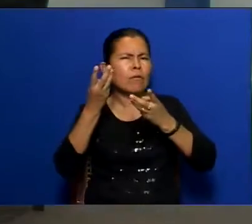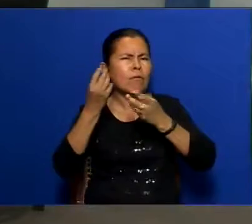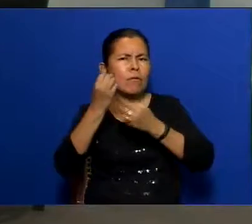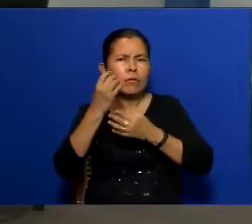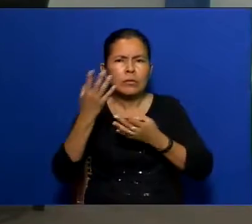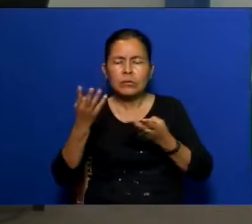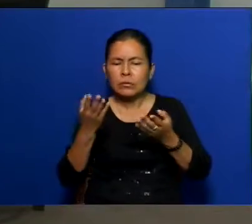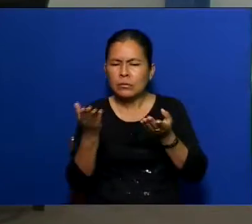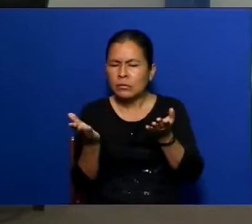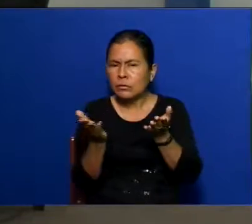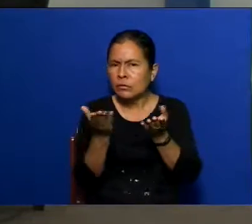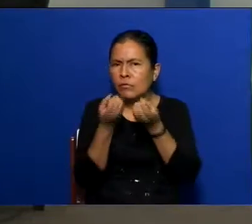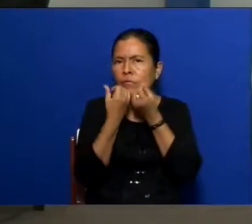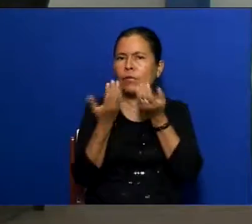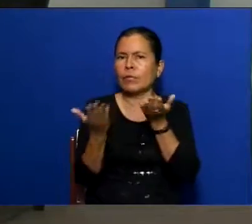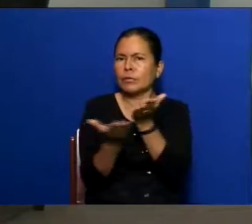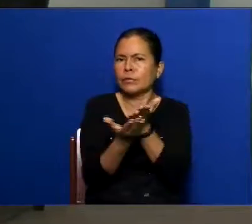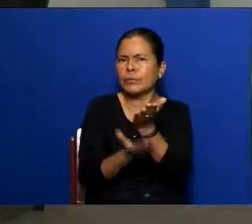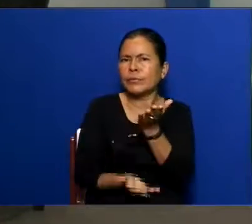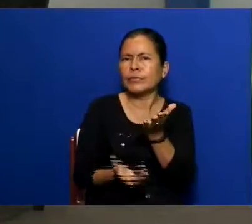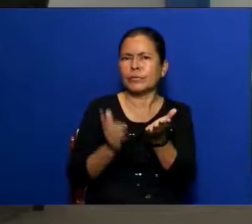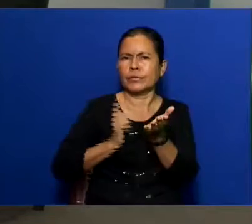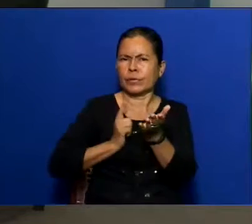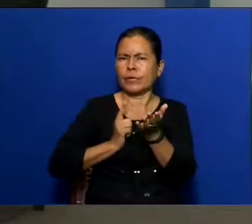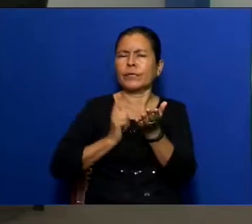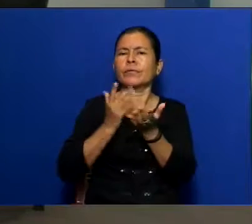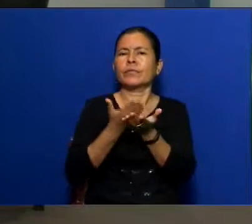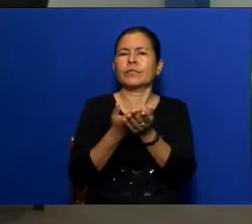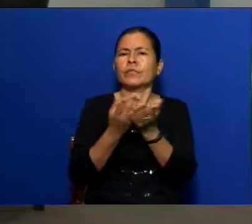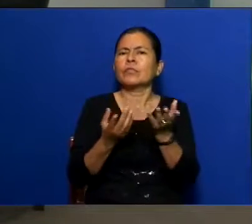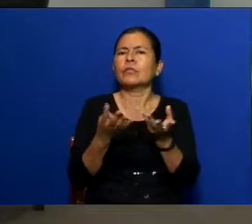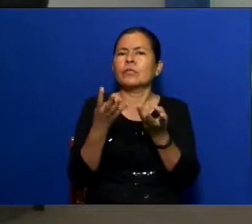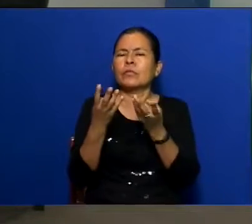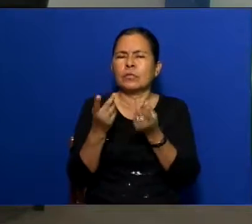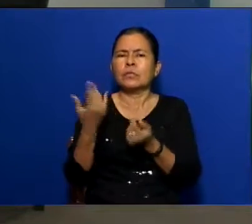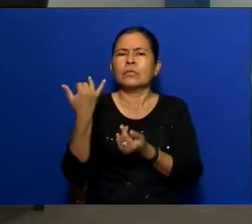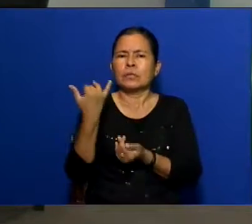tengan documentadas? Claro, de hecho,